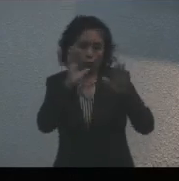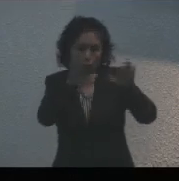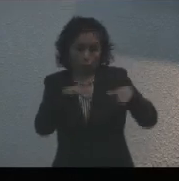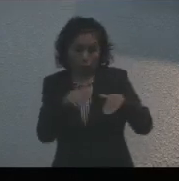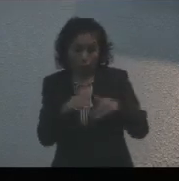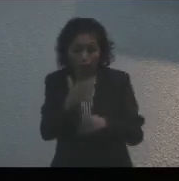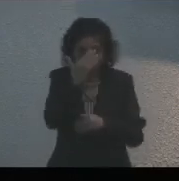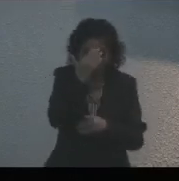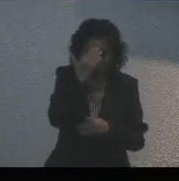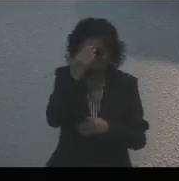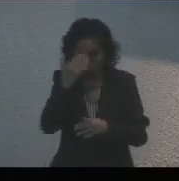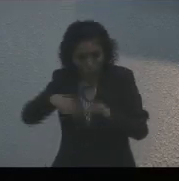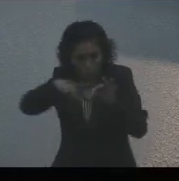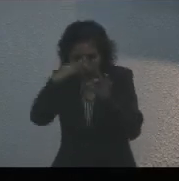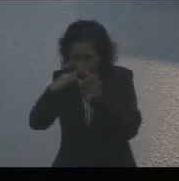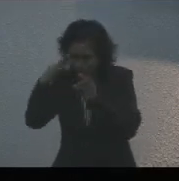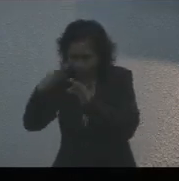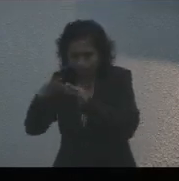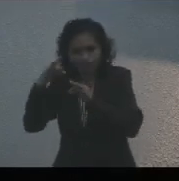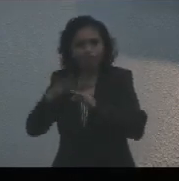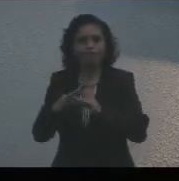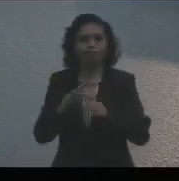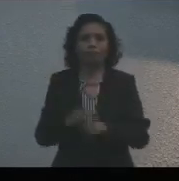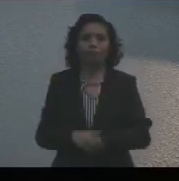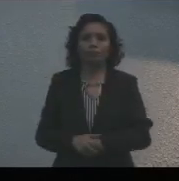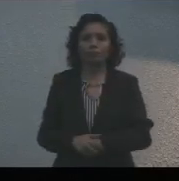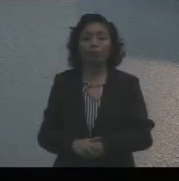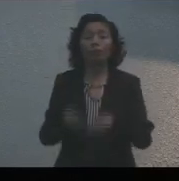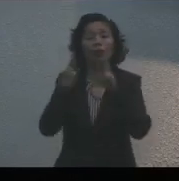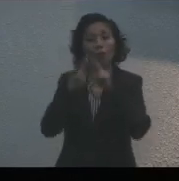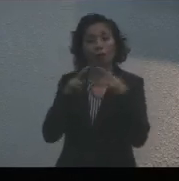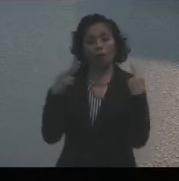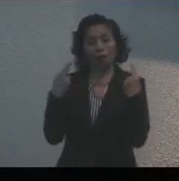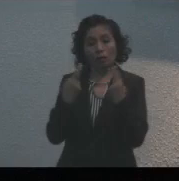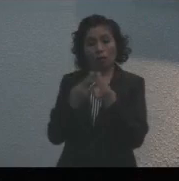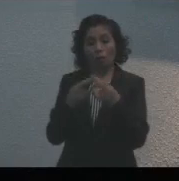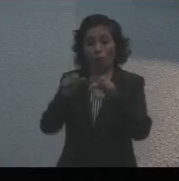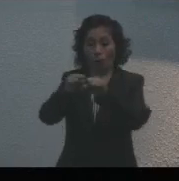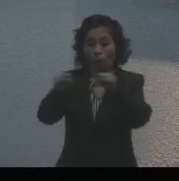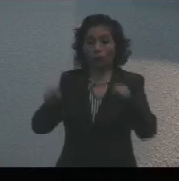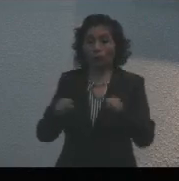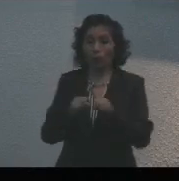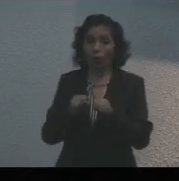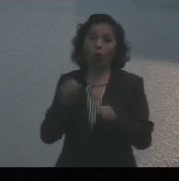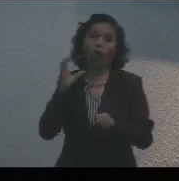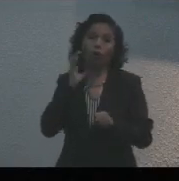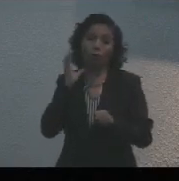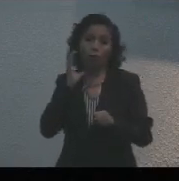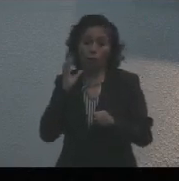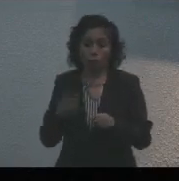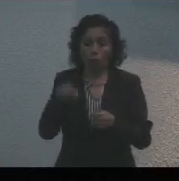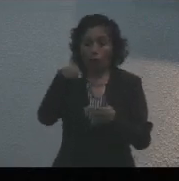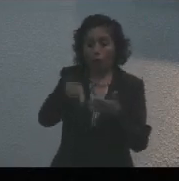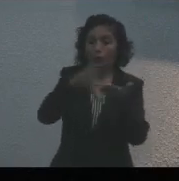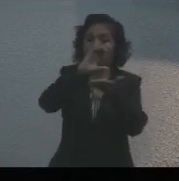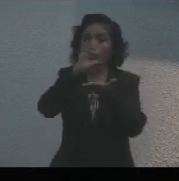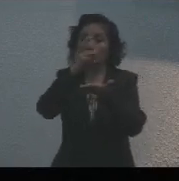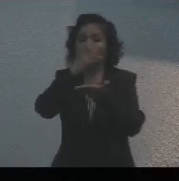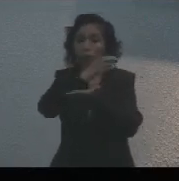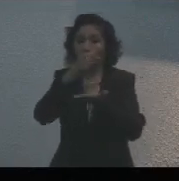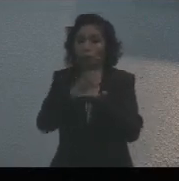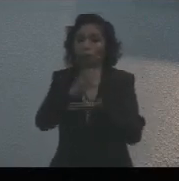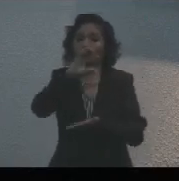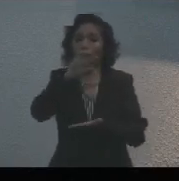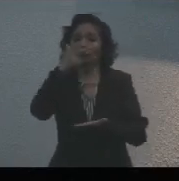su conocimiento y debido cumplimiento. Salón de sesiones del Honorable Poder Legislativo en la ciudad de Chetumal, capital del estado de Quintana